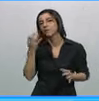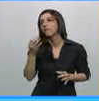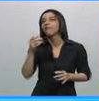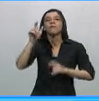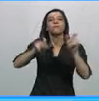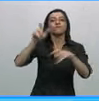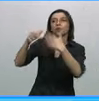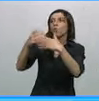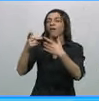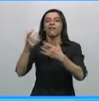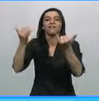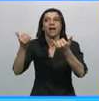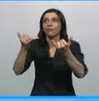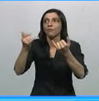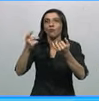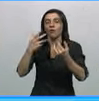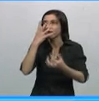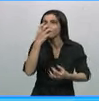de como director sí. técnico, algo especial.